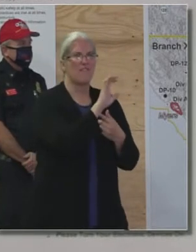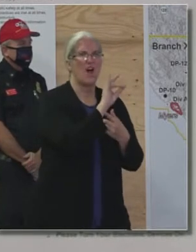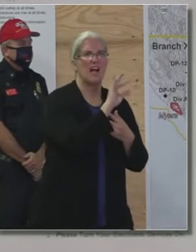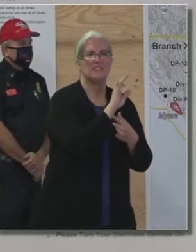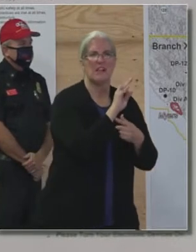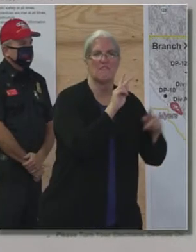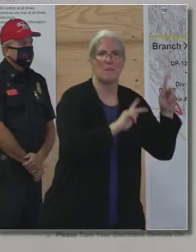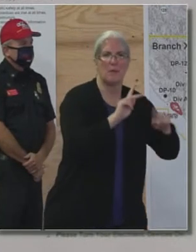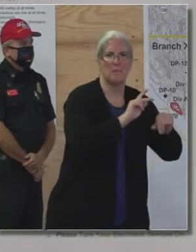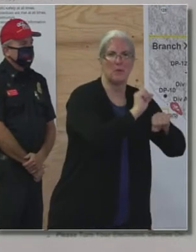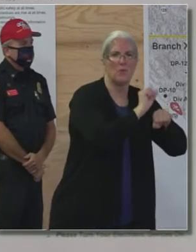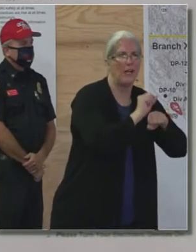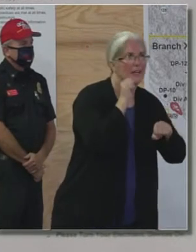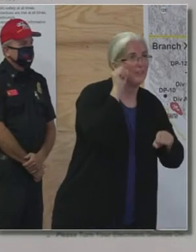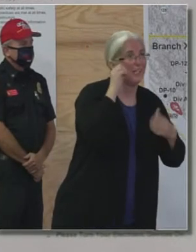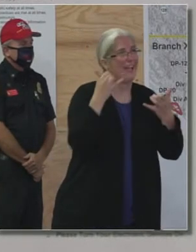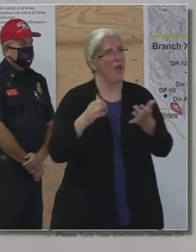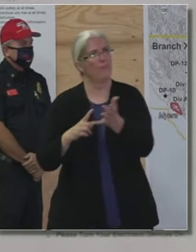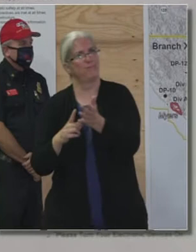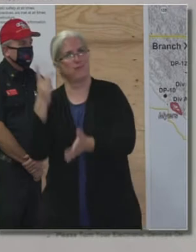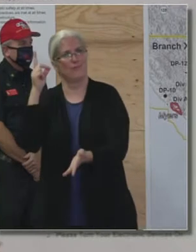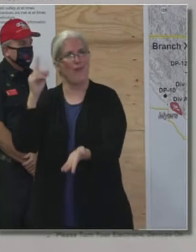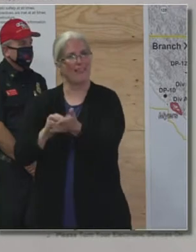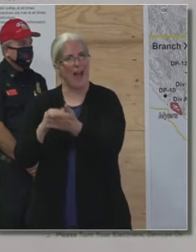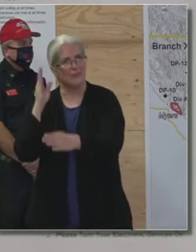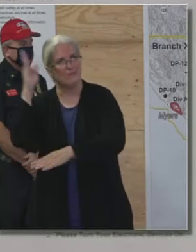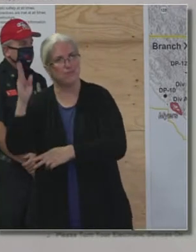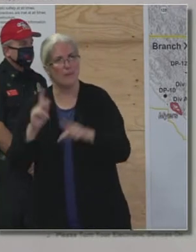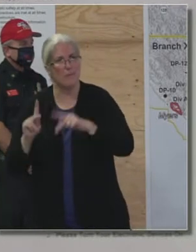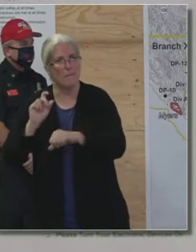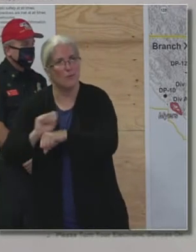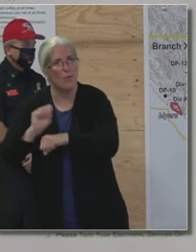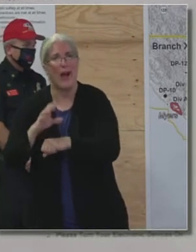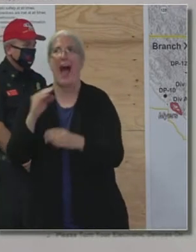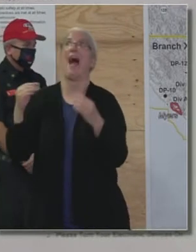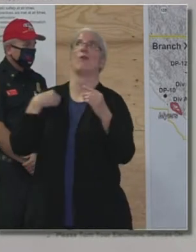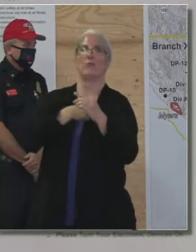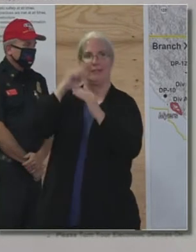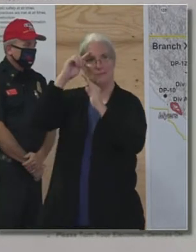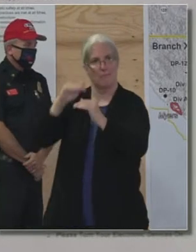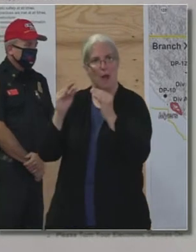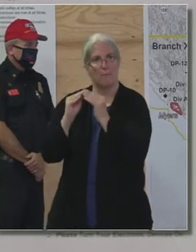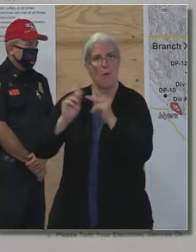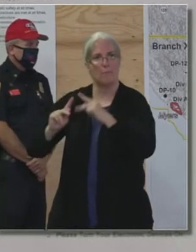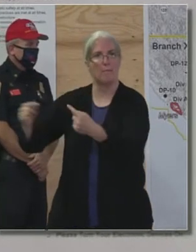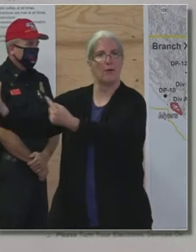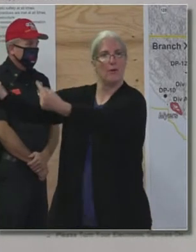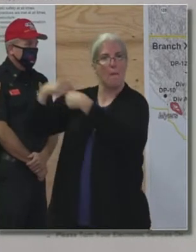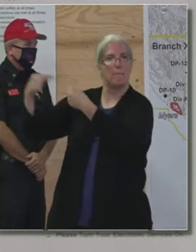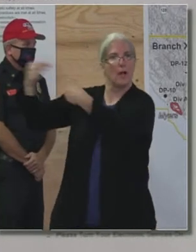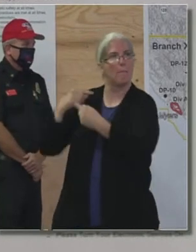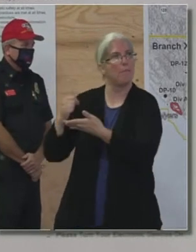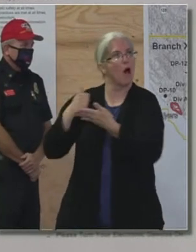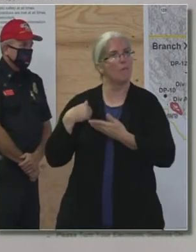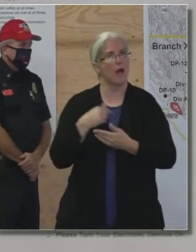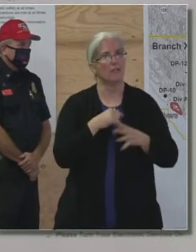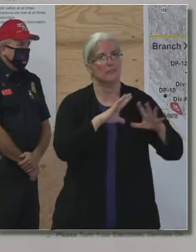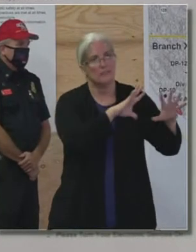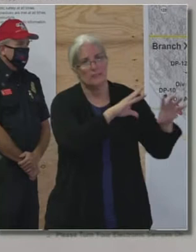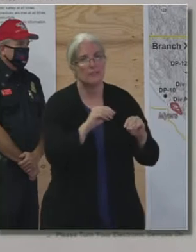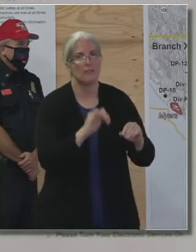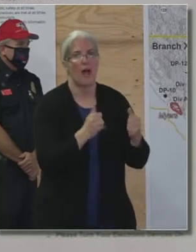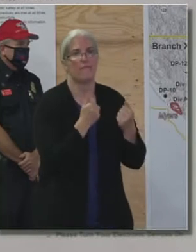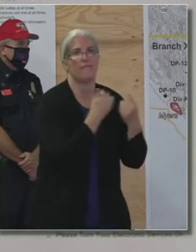así que estamos incluyendo más y más personas y eso es buenísimo para usted y en las operaciones para batallar las llamas